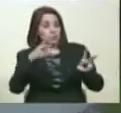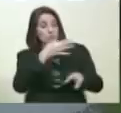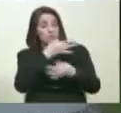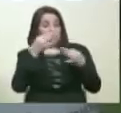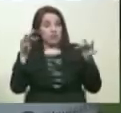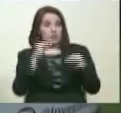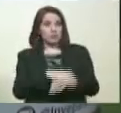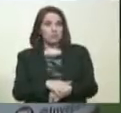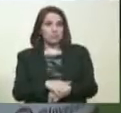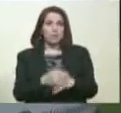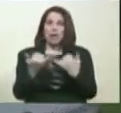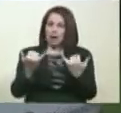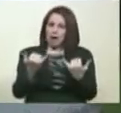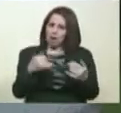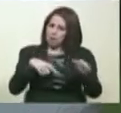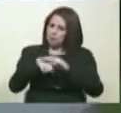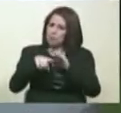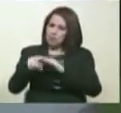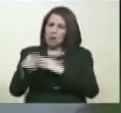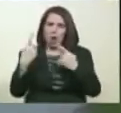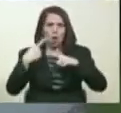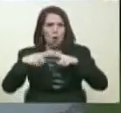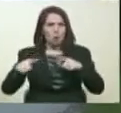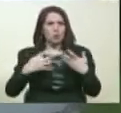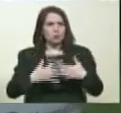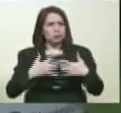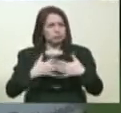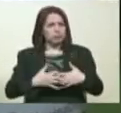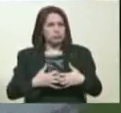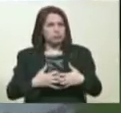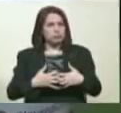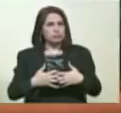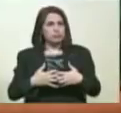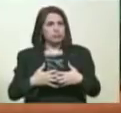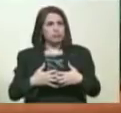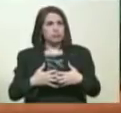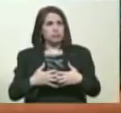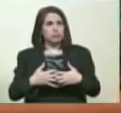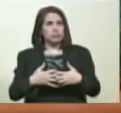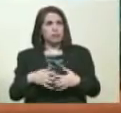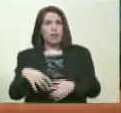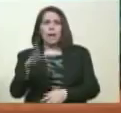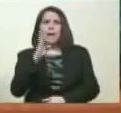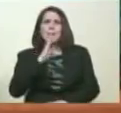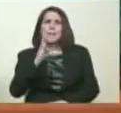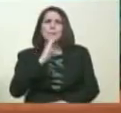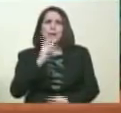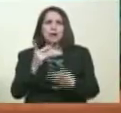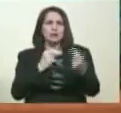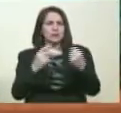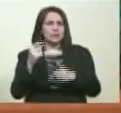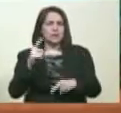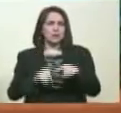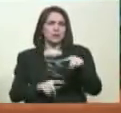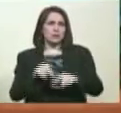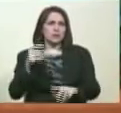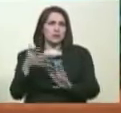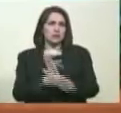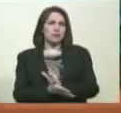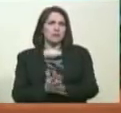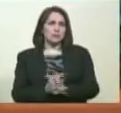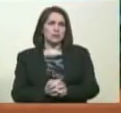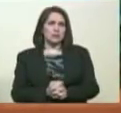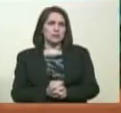presidente, ahorita a uno de los motores también importantes, el motor de banca y finanzas y el motor de